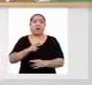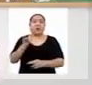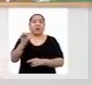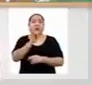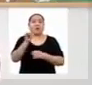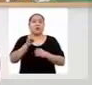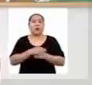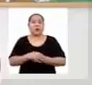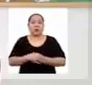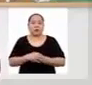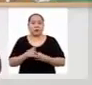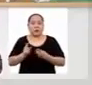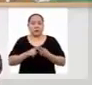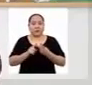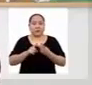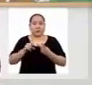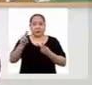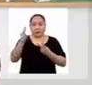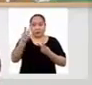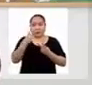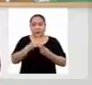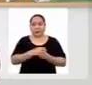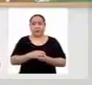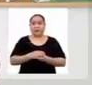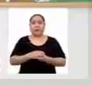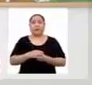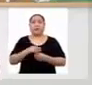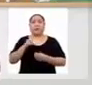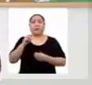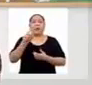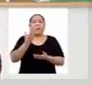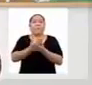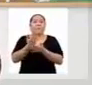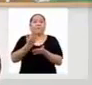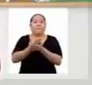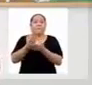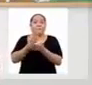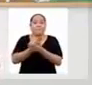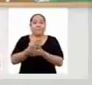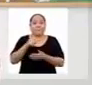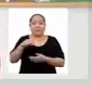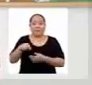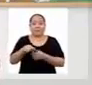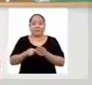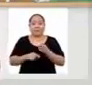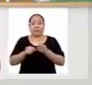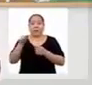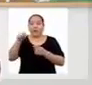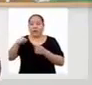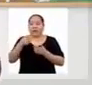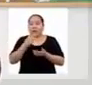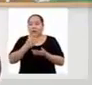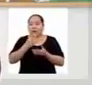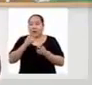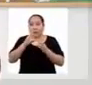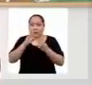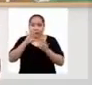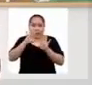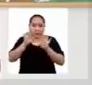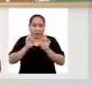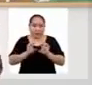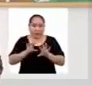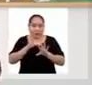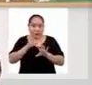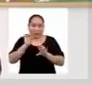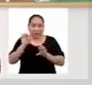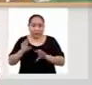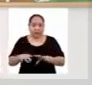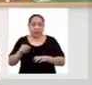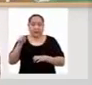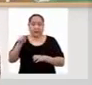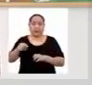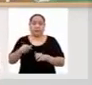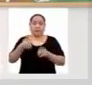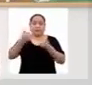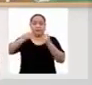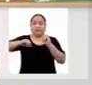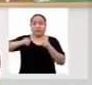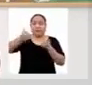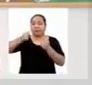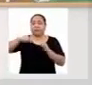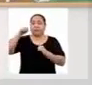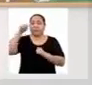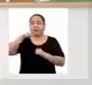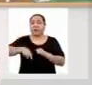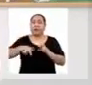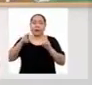iguales. Segundo, validez. Se refiere al grado en que un instrumento mide realmente la variable de nuestro tema de